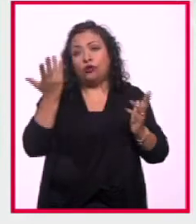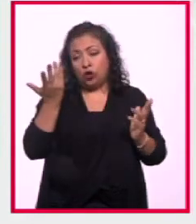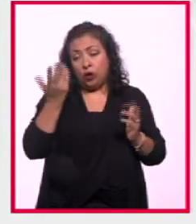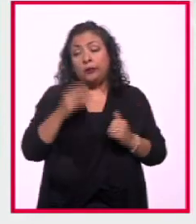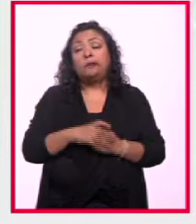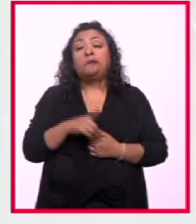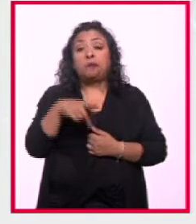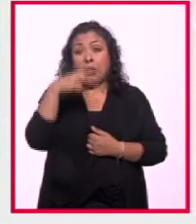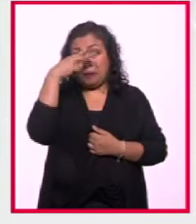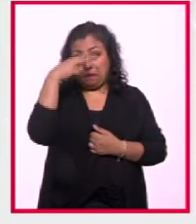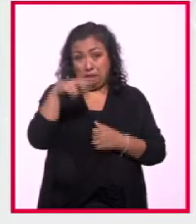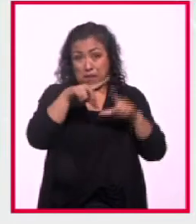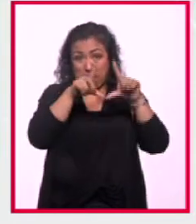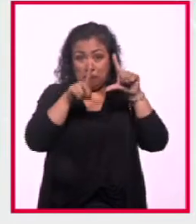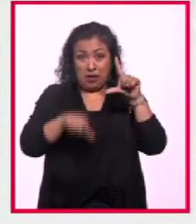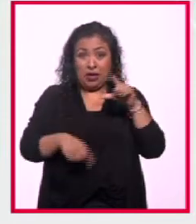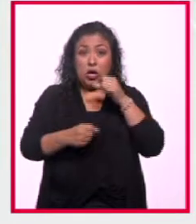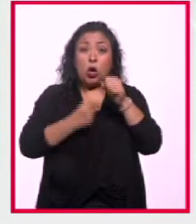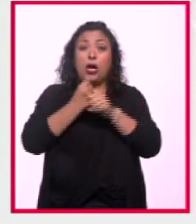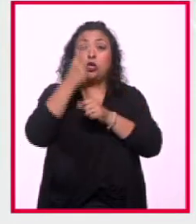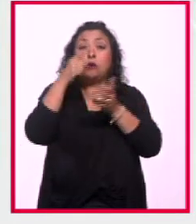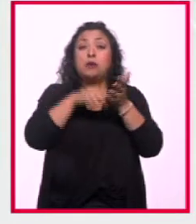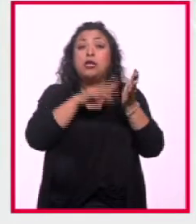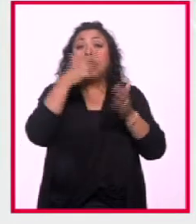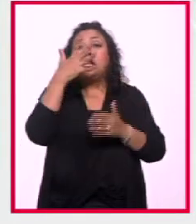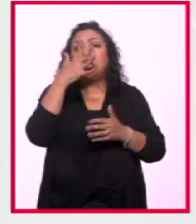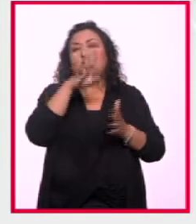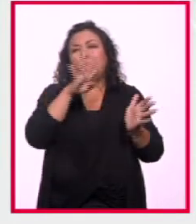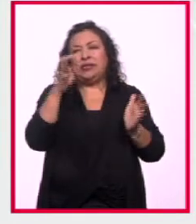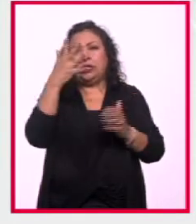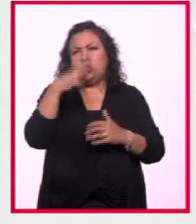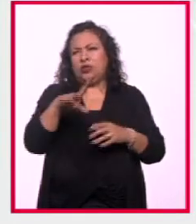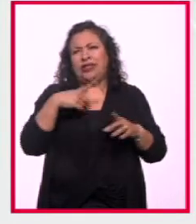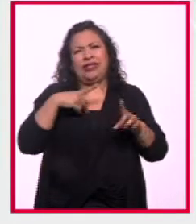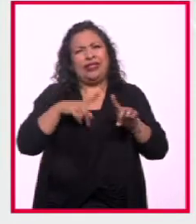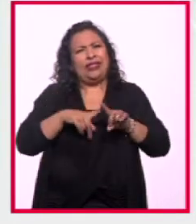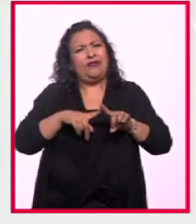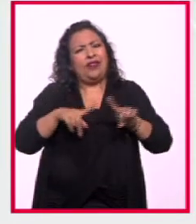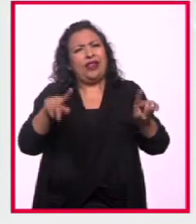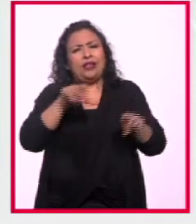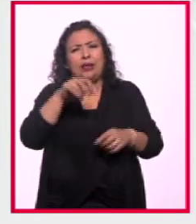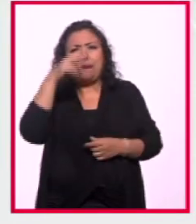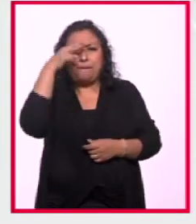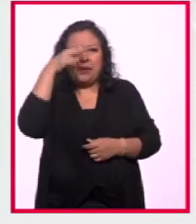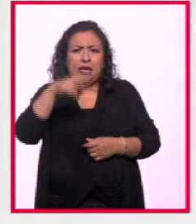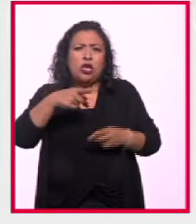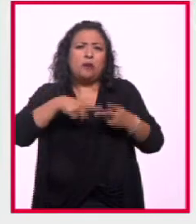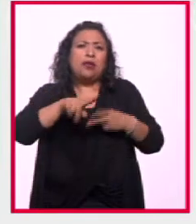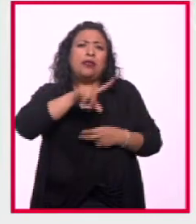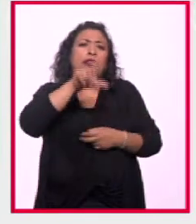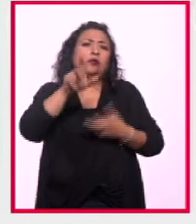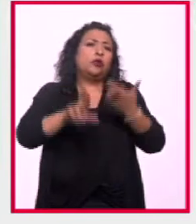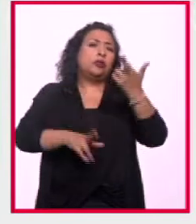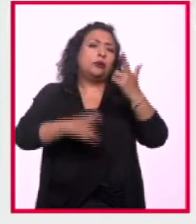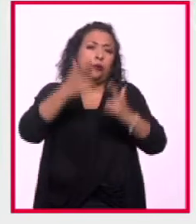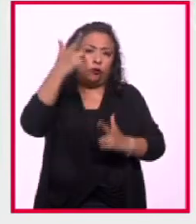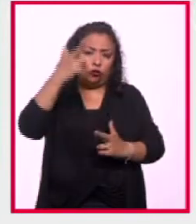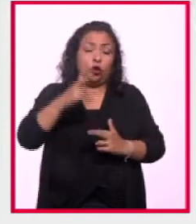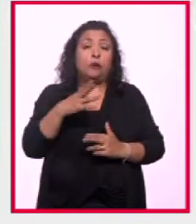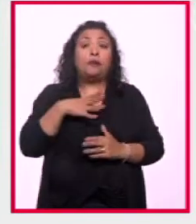el méxico de 1910 era un méxico muy distinto al méxico que surge después de la revolución